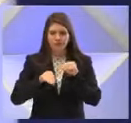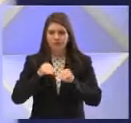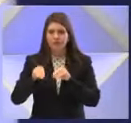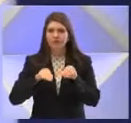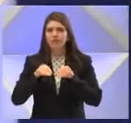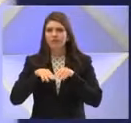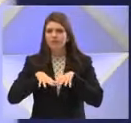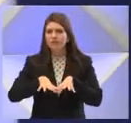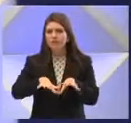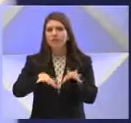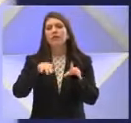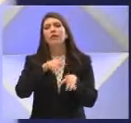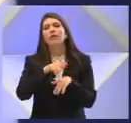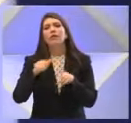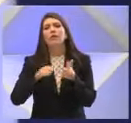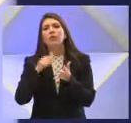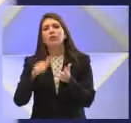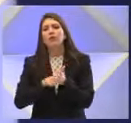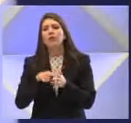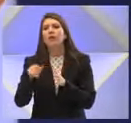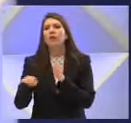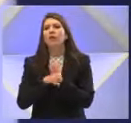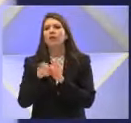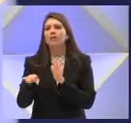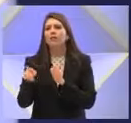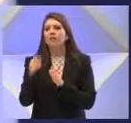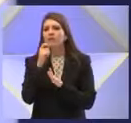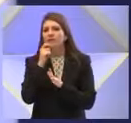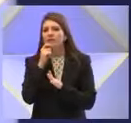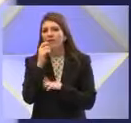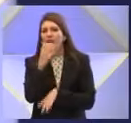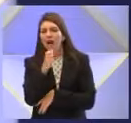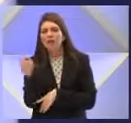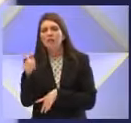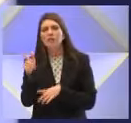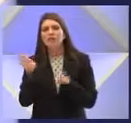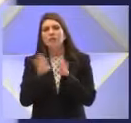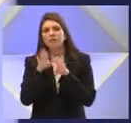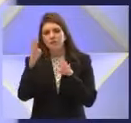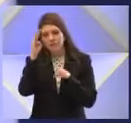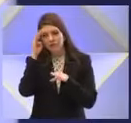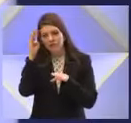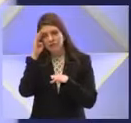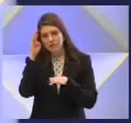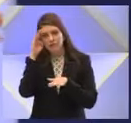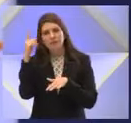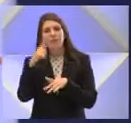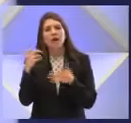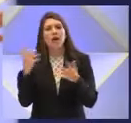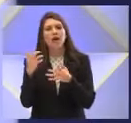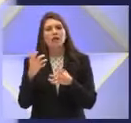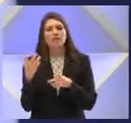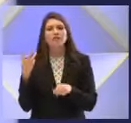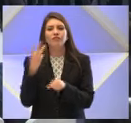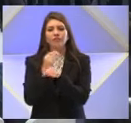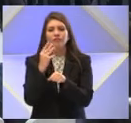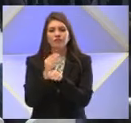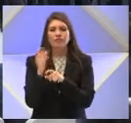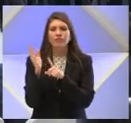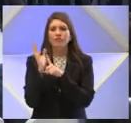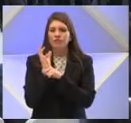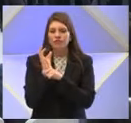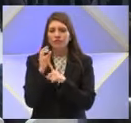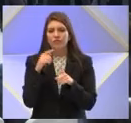incluso en esas comunidades rurales estas niñas pudieron ingeniárselas para pensar cómo instalar esta antena sin pinzas y un desarmador